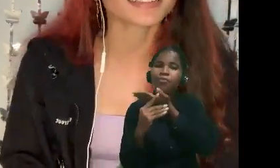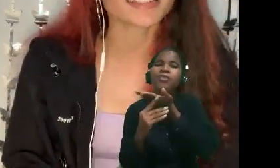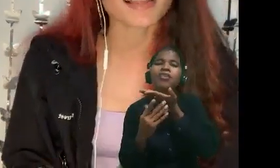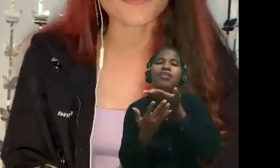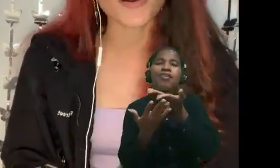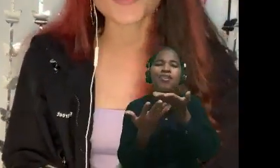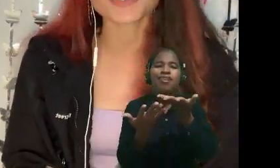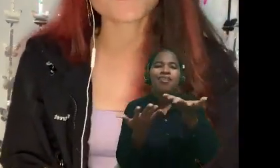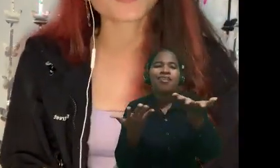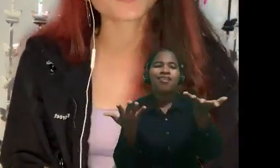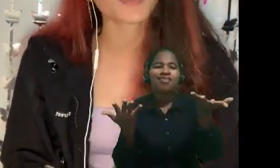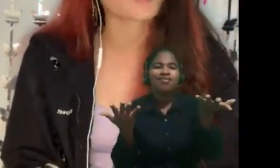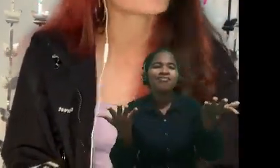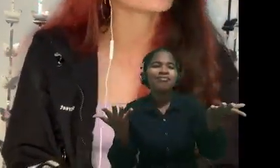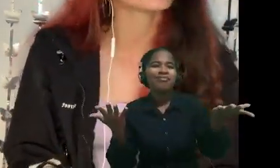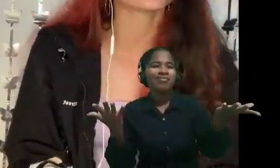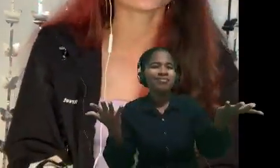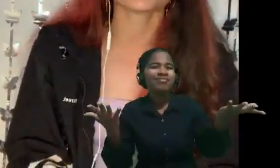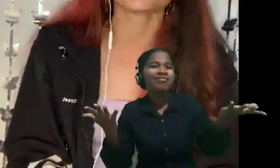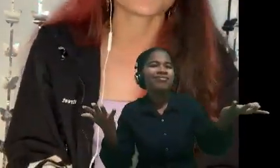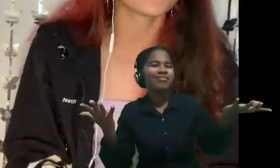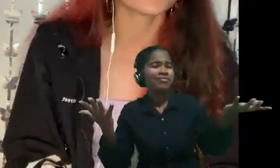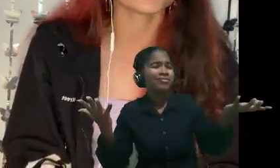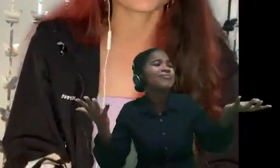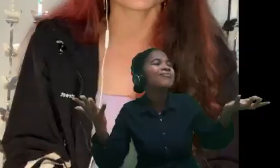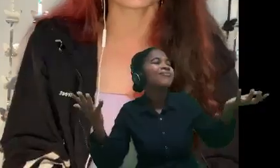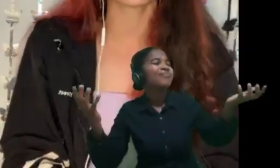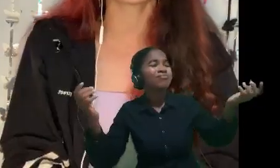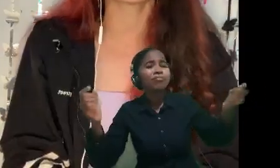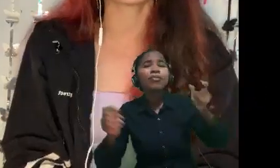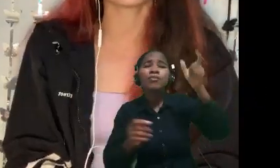que canta la voz de mi alma.